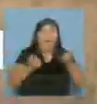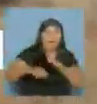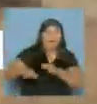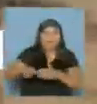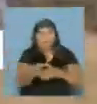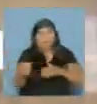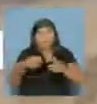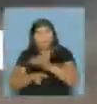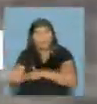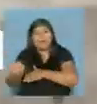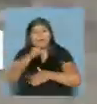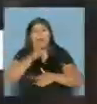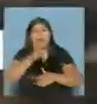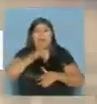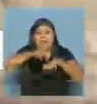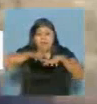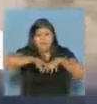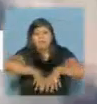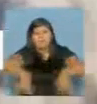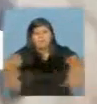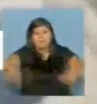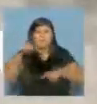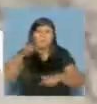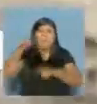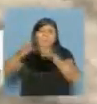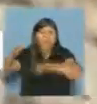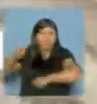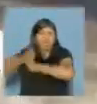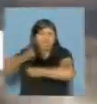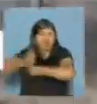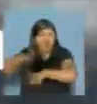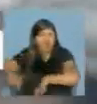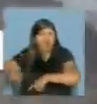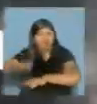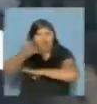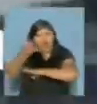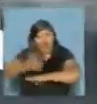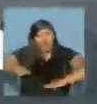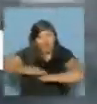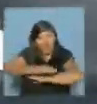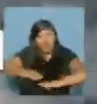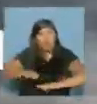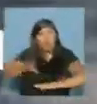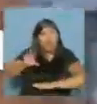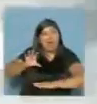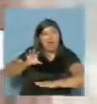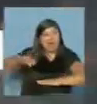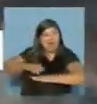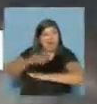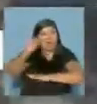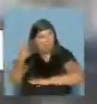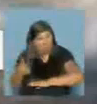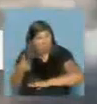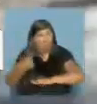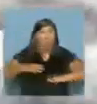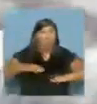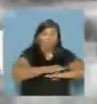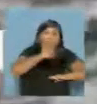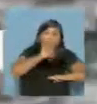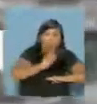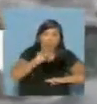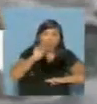provincial número 37, hay en la zona, como se conoce aquí como La Peña, en la zona de Ledesma, dicho sea de paso, se